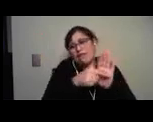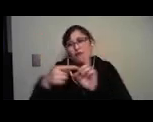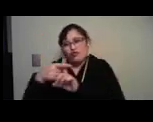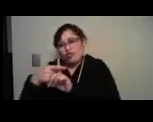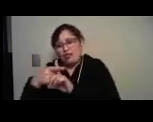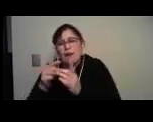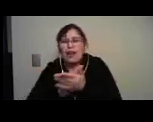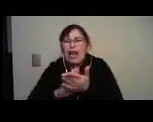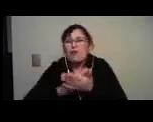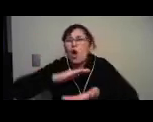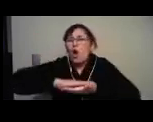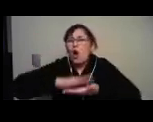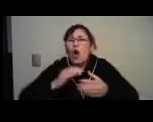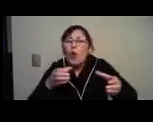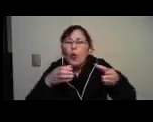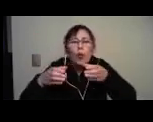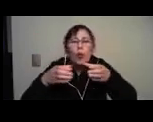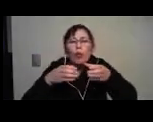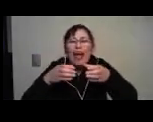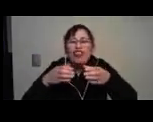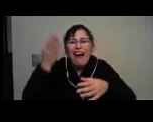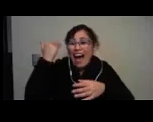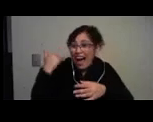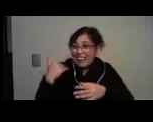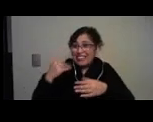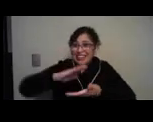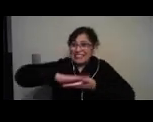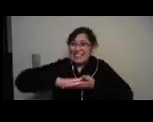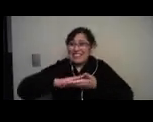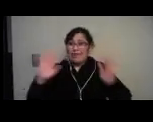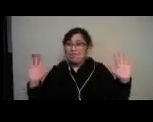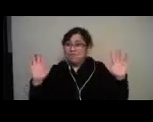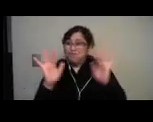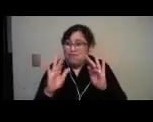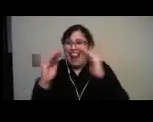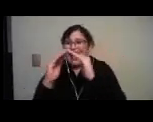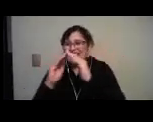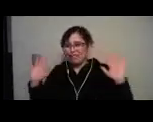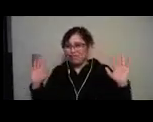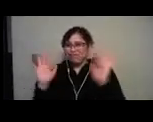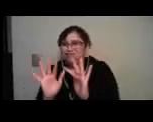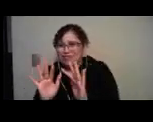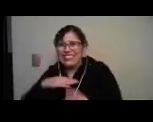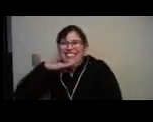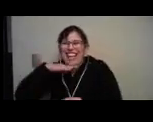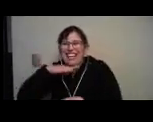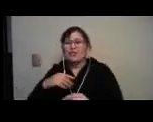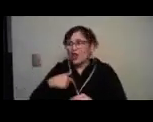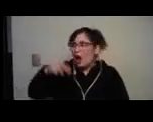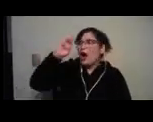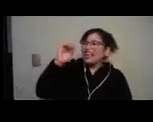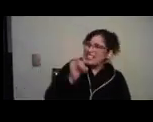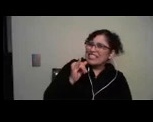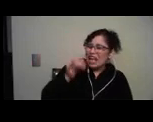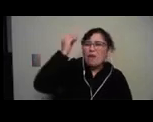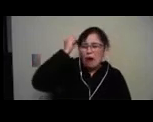los cumpleaños, ¿ya? Uno, antes, cuando se celebraban los cumpleaños y la gente podía ir a la casa, uno recordaba, no sé, sí, me acuerdo, el año